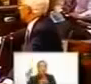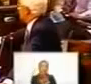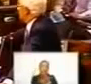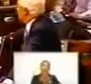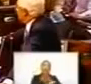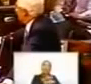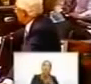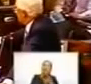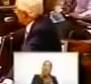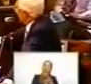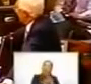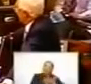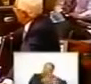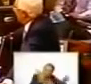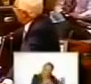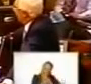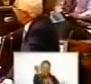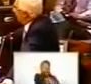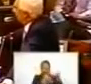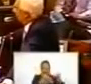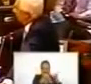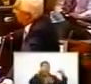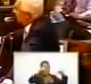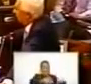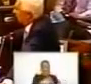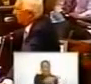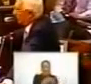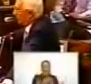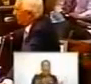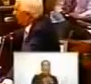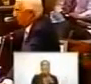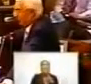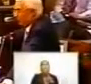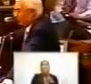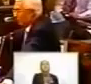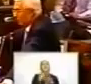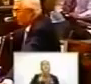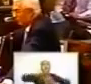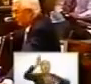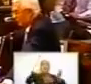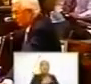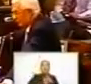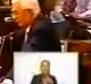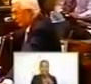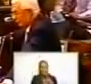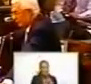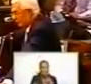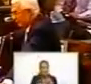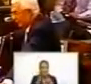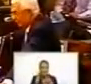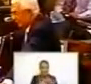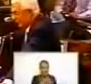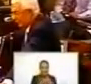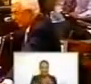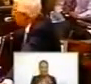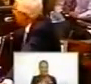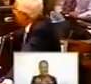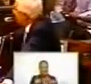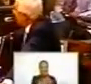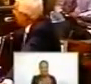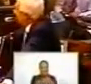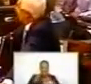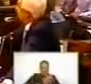doctor Arias que no los desacredite más manteniendo su candidatura a la presidencia de la República, porque por supuesto ese es un hecho